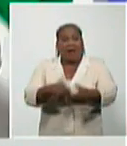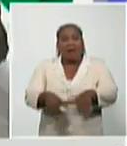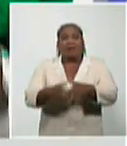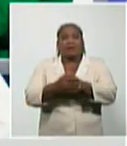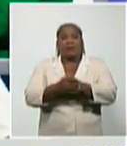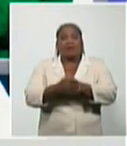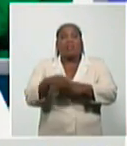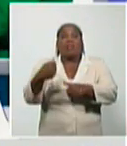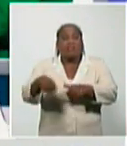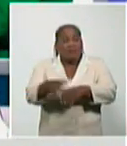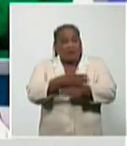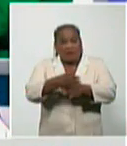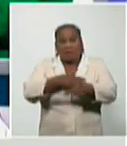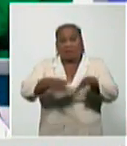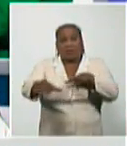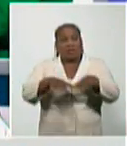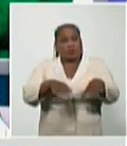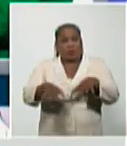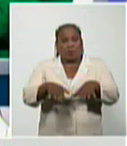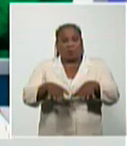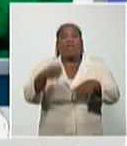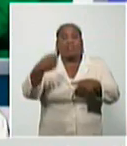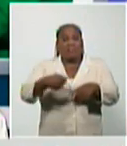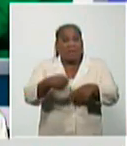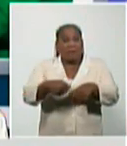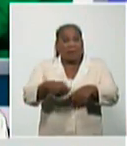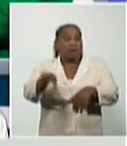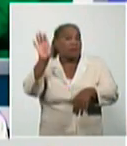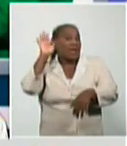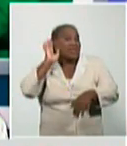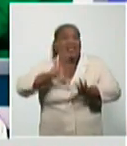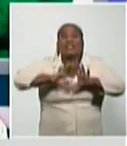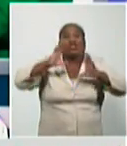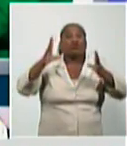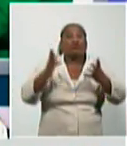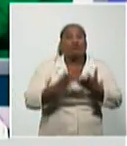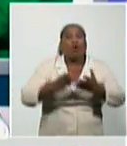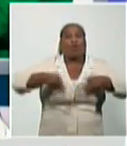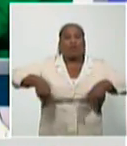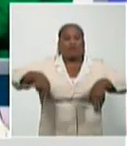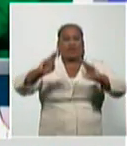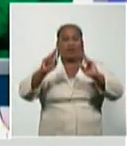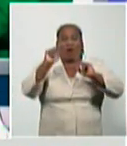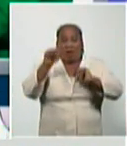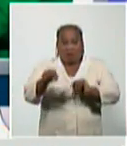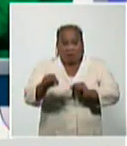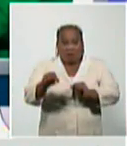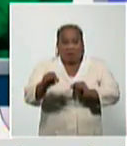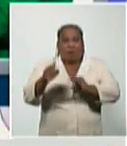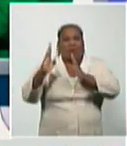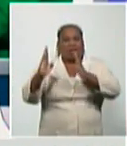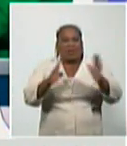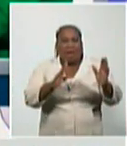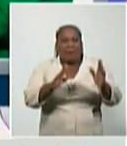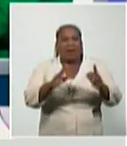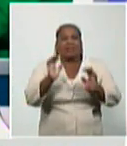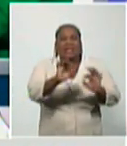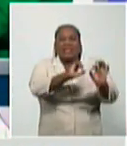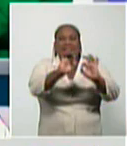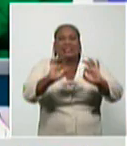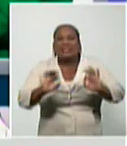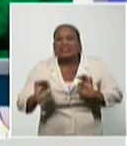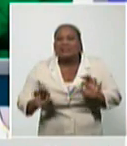se entera el resto del edificio. Ahí viene una parte de la desinfección, pero también viene una parte de la